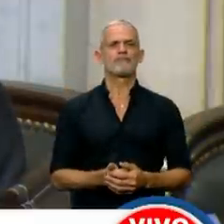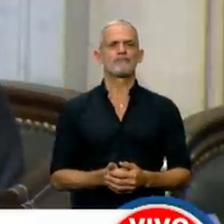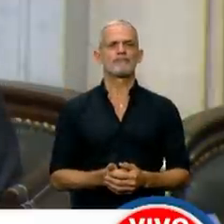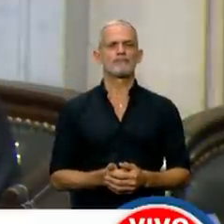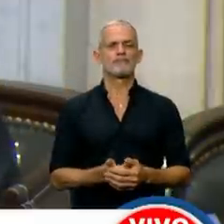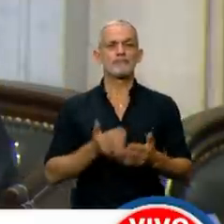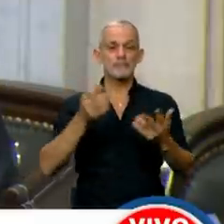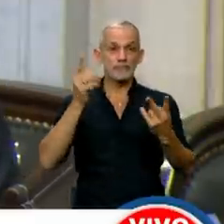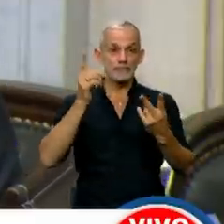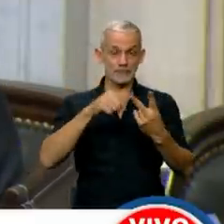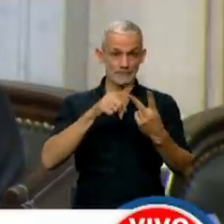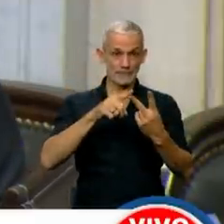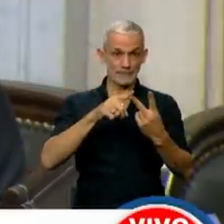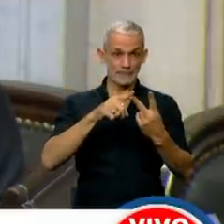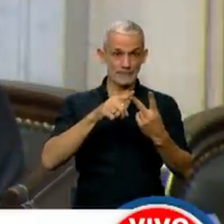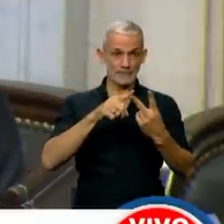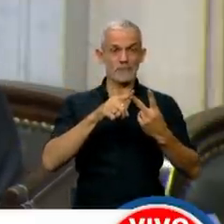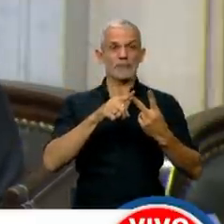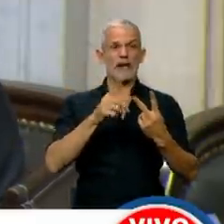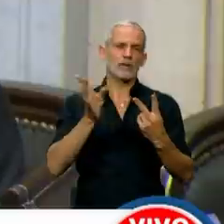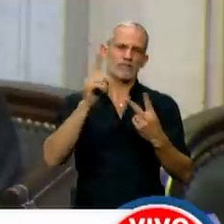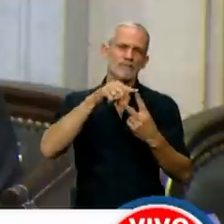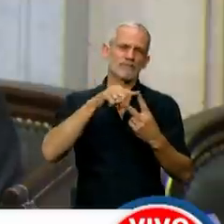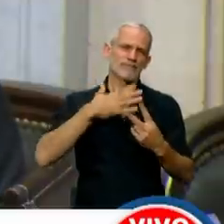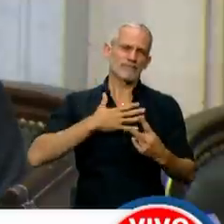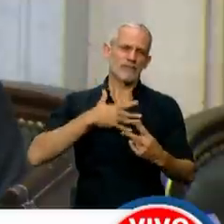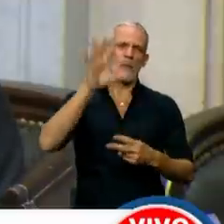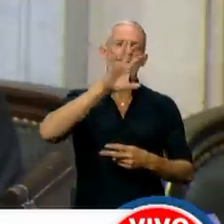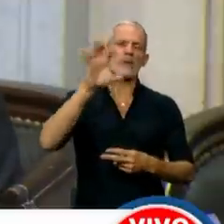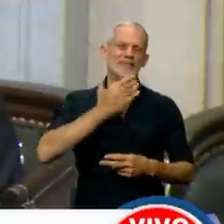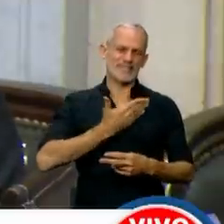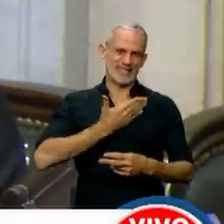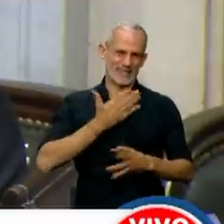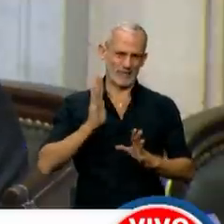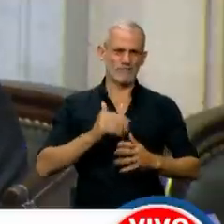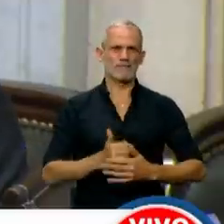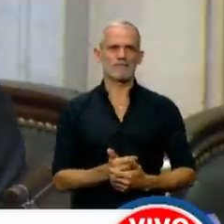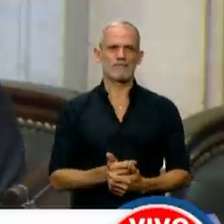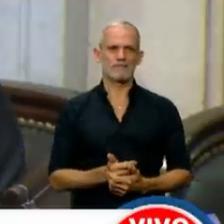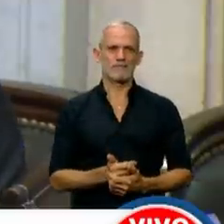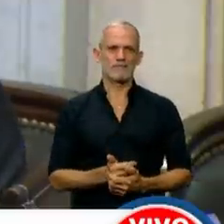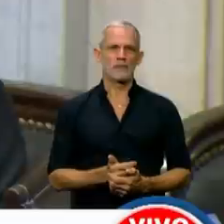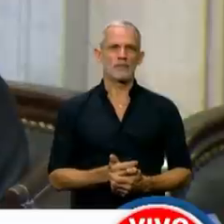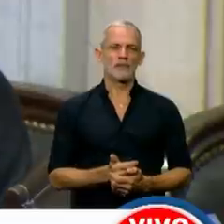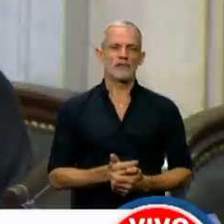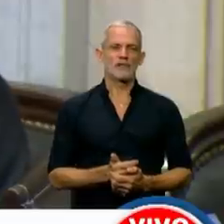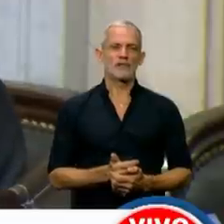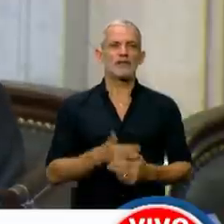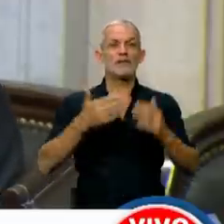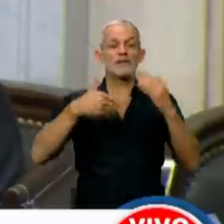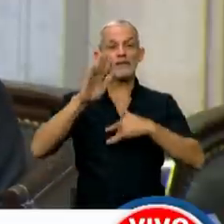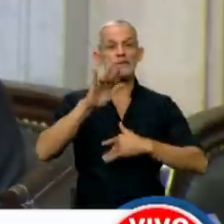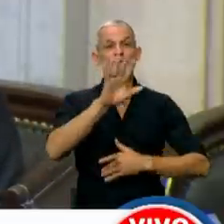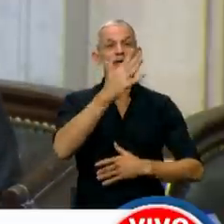puntualmente me refiero al distrito que represento a la provincia de santa fe en los más de